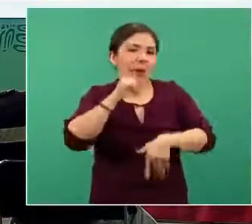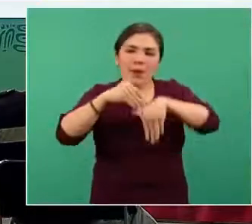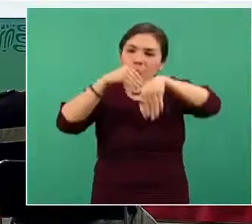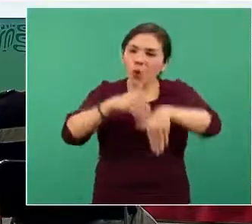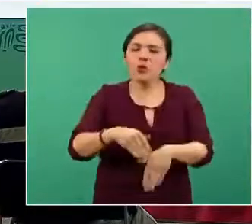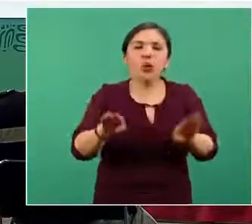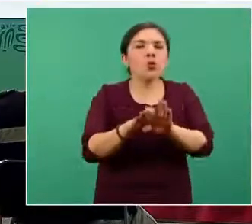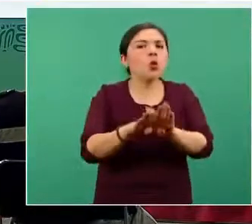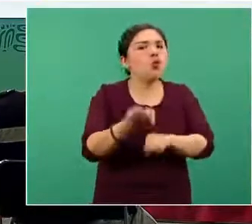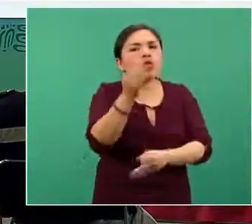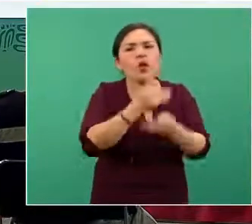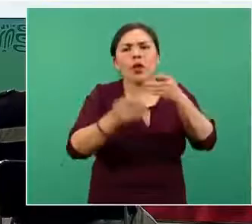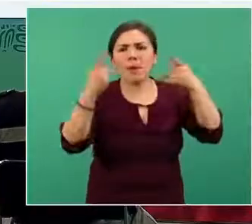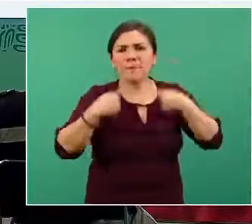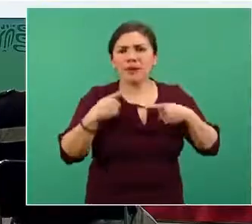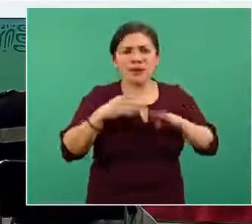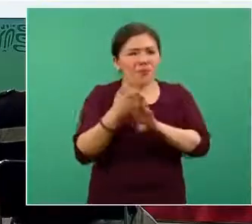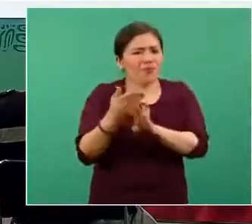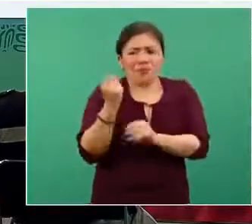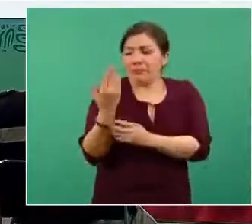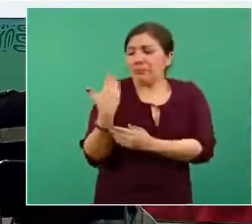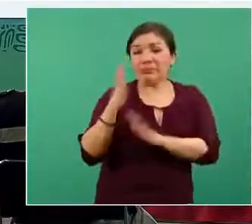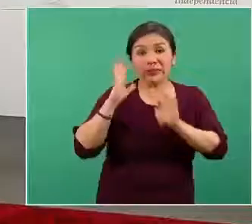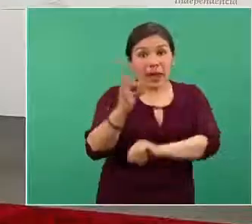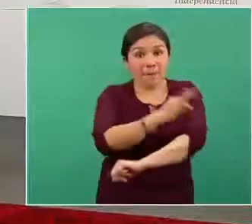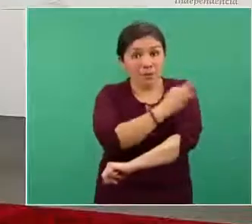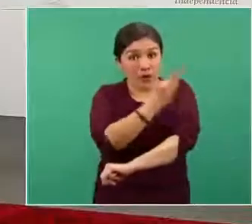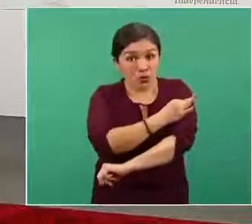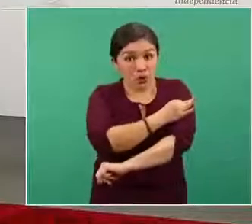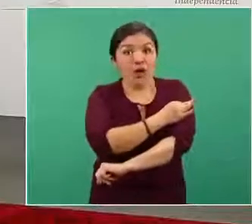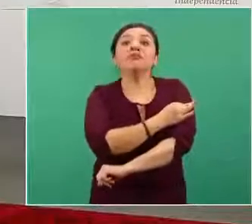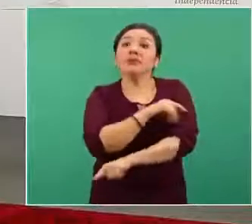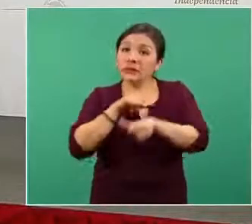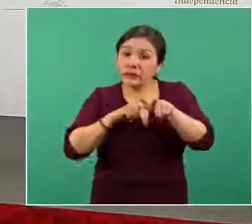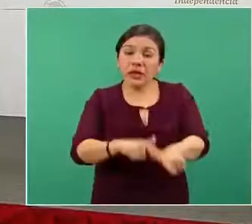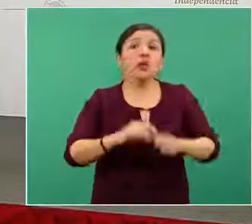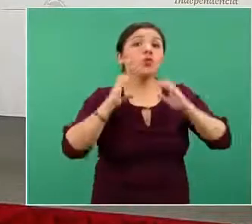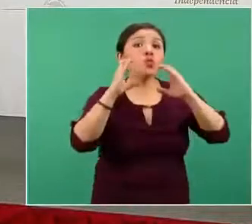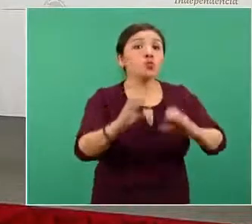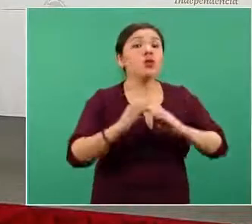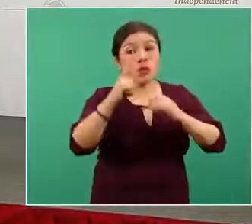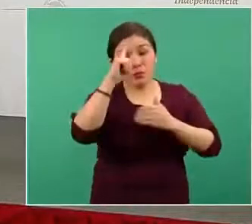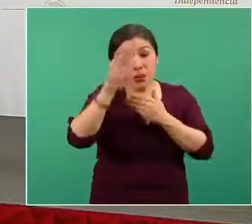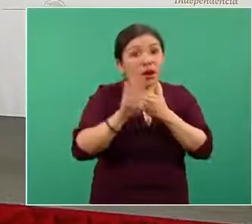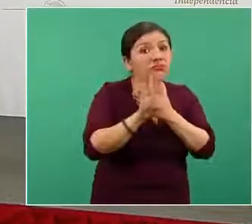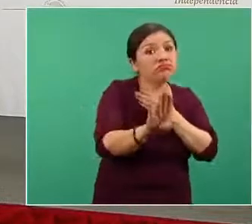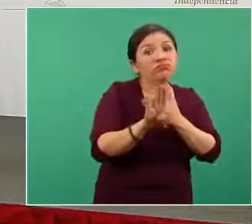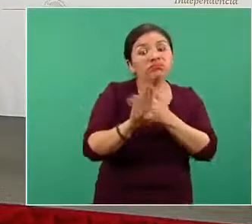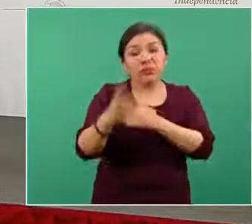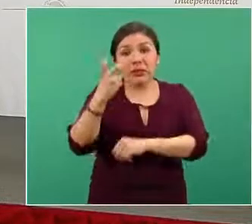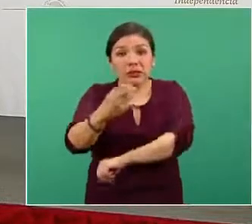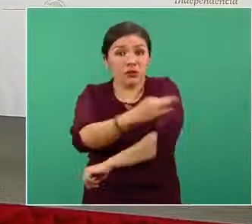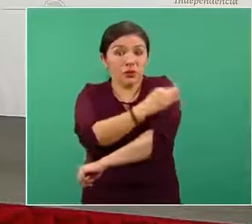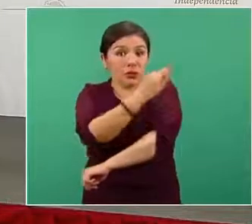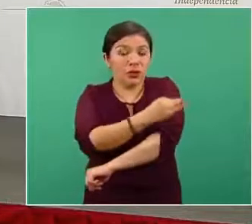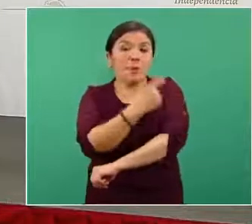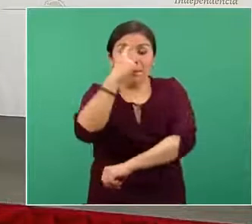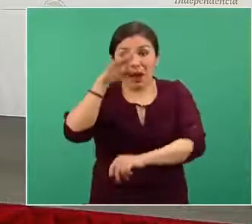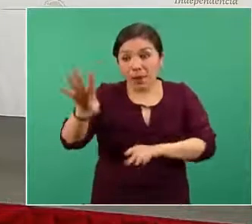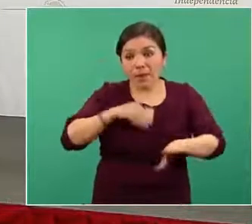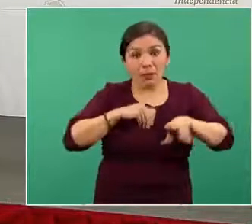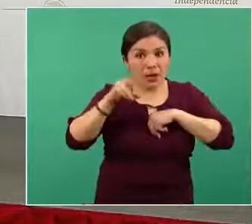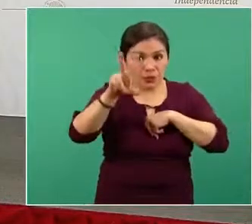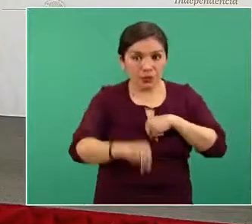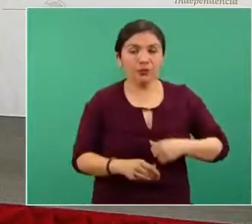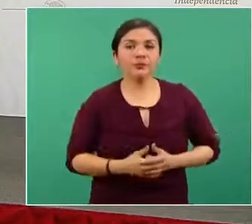las personas que recientemente han sido vacunadas, todavía las medidas de prevención para evitar contagios. Si vemos